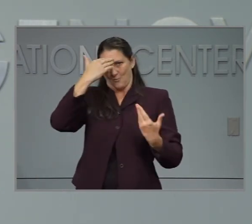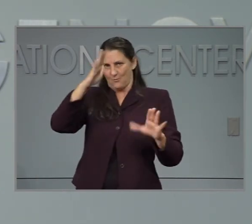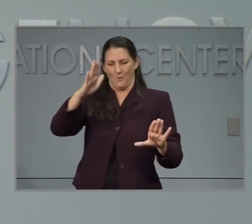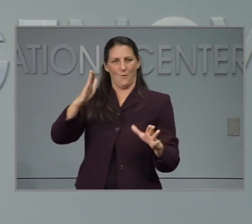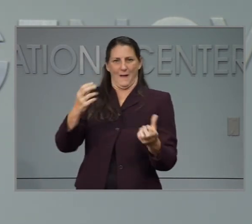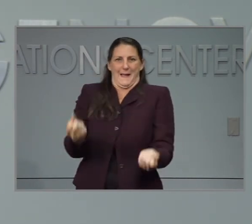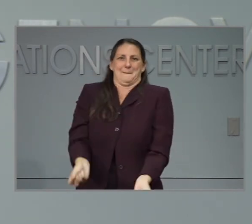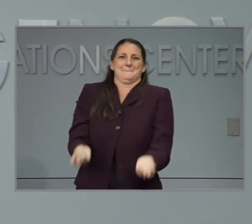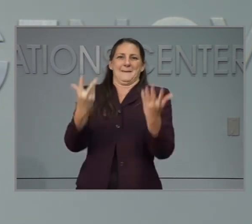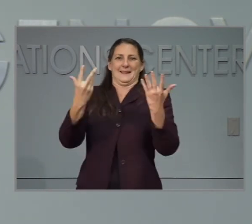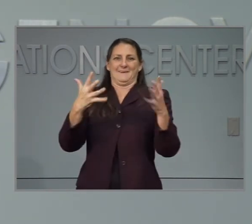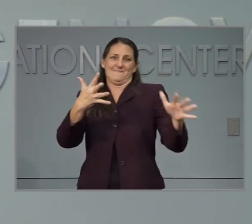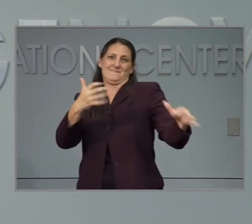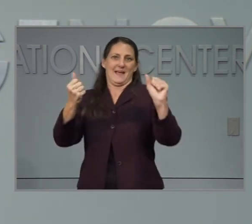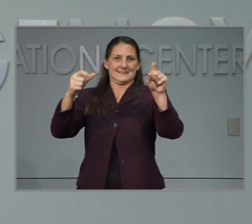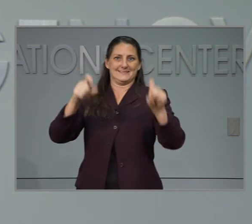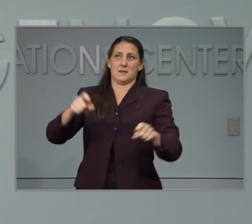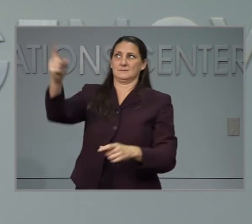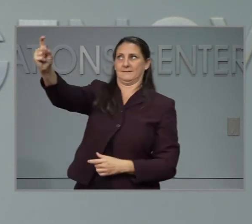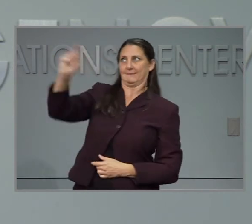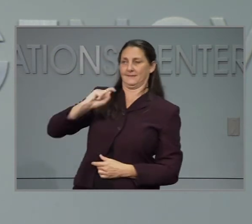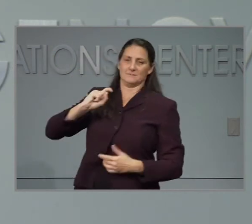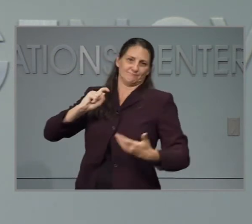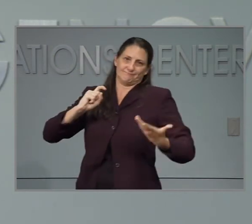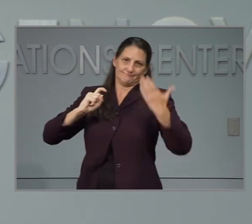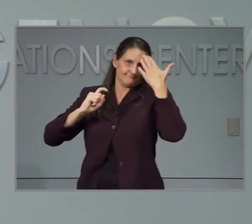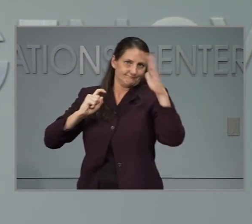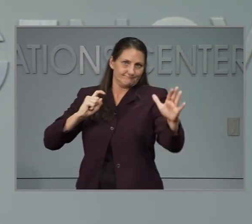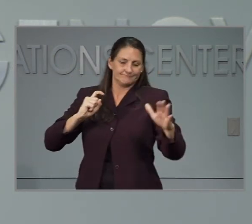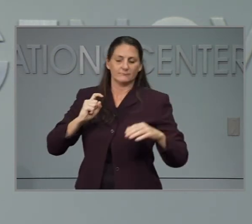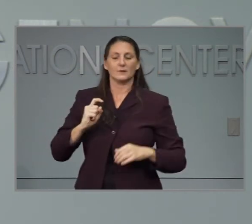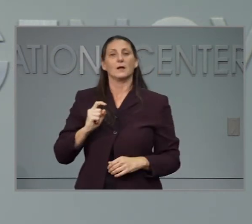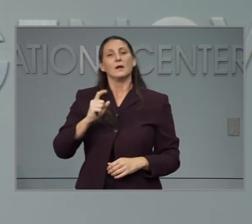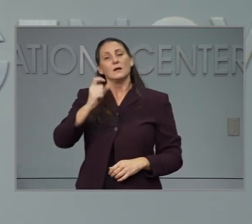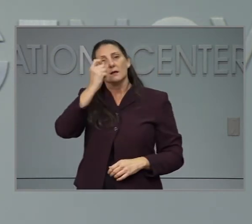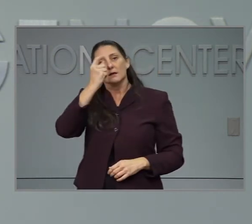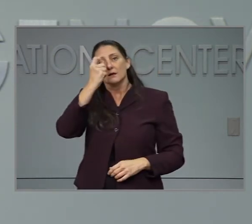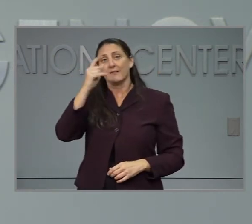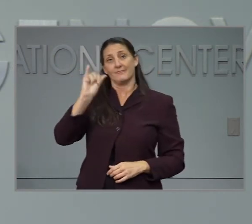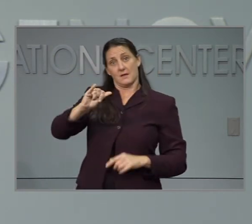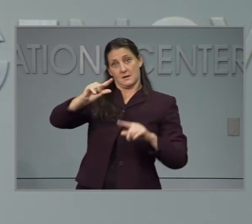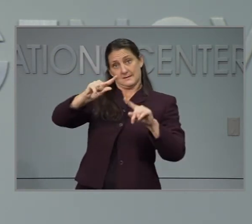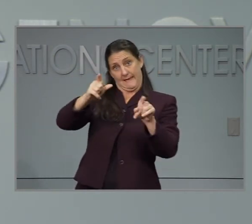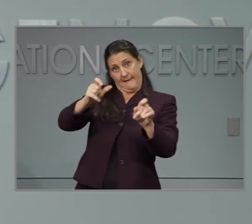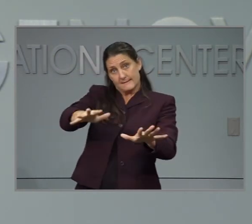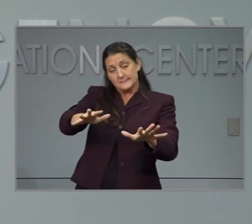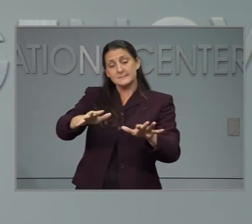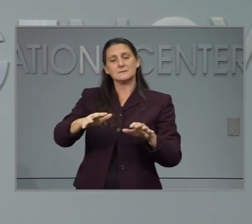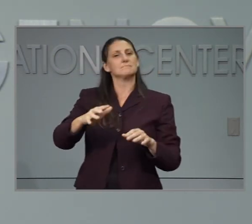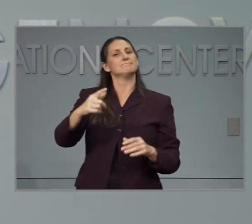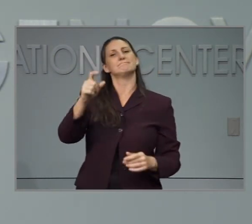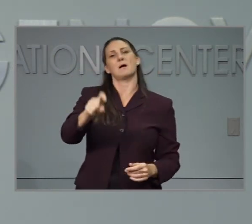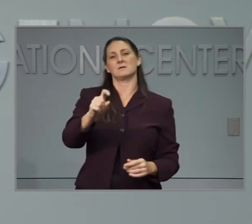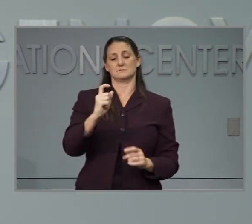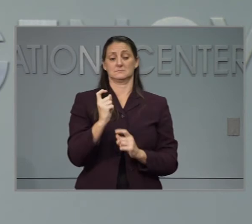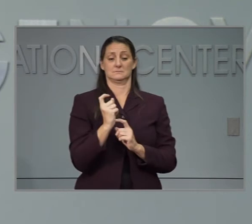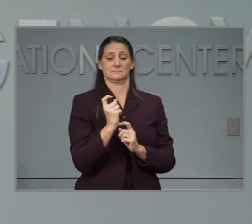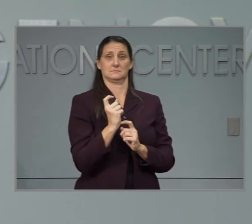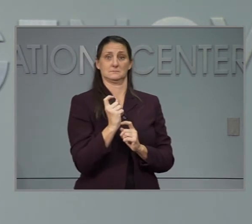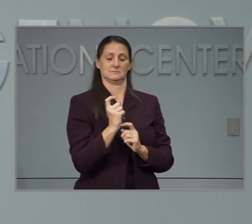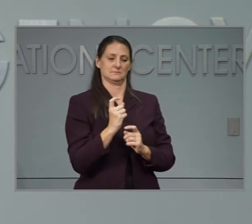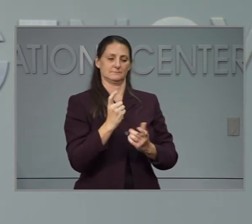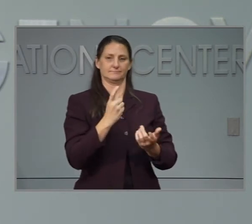vamos a recibir y cómo los vamos a distribuir. Tendrán que ser administrados por un enfermero o en